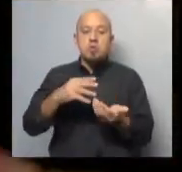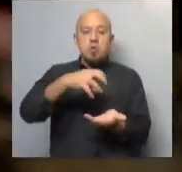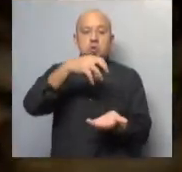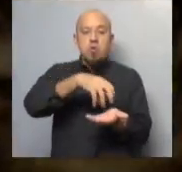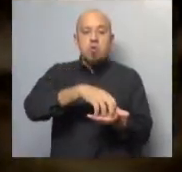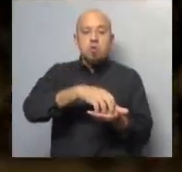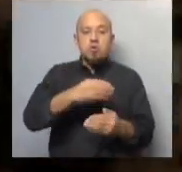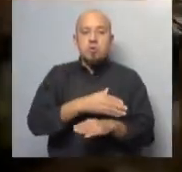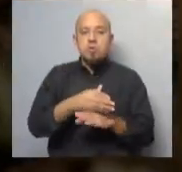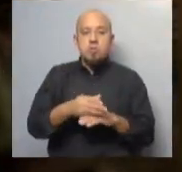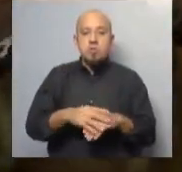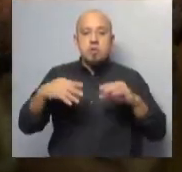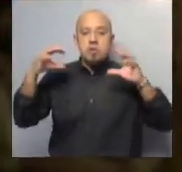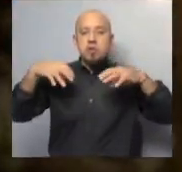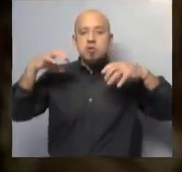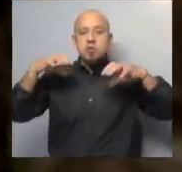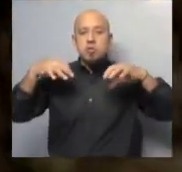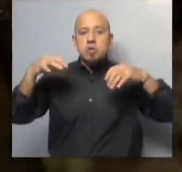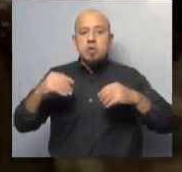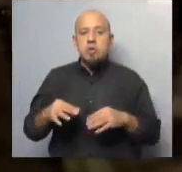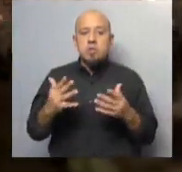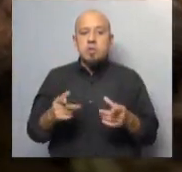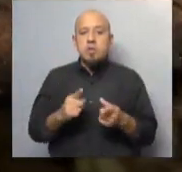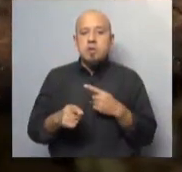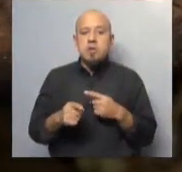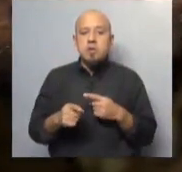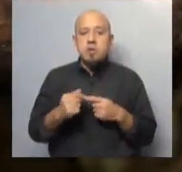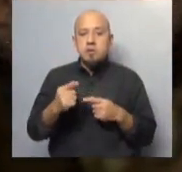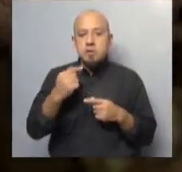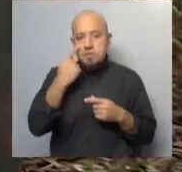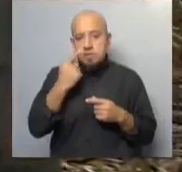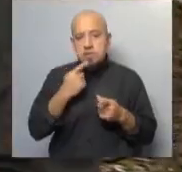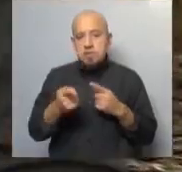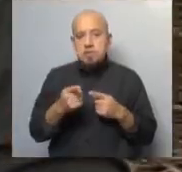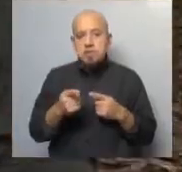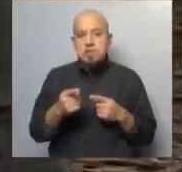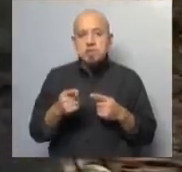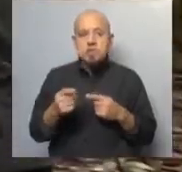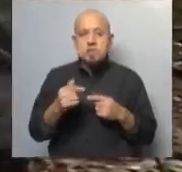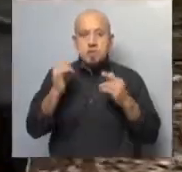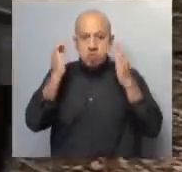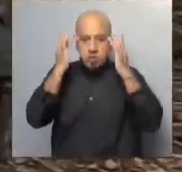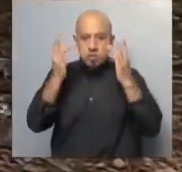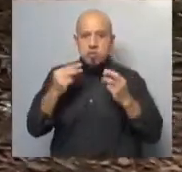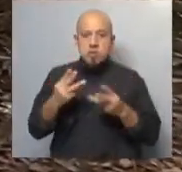que está enfocado para niños y familias justamente para acercar el mundo de los hongos a lo que es la educación en